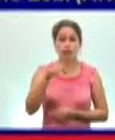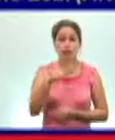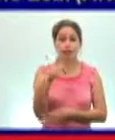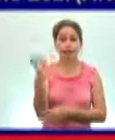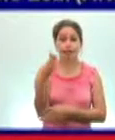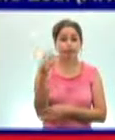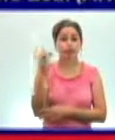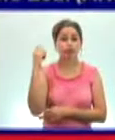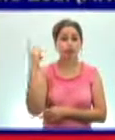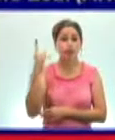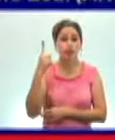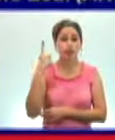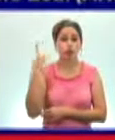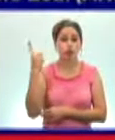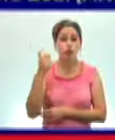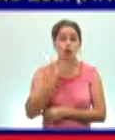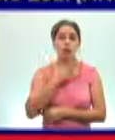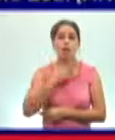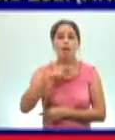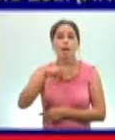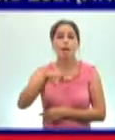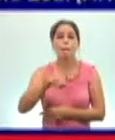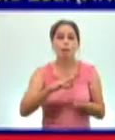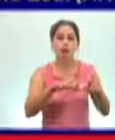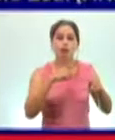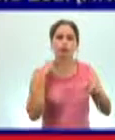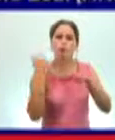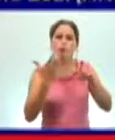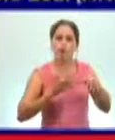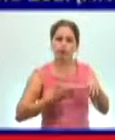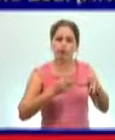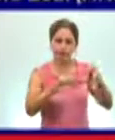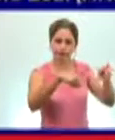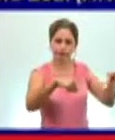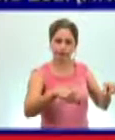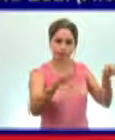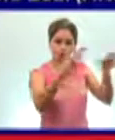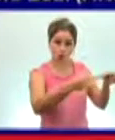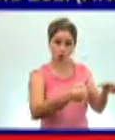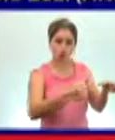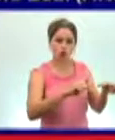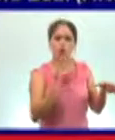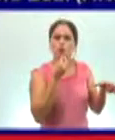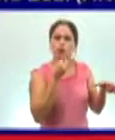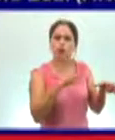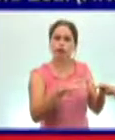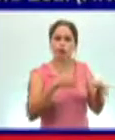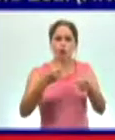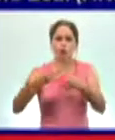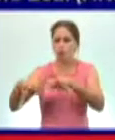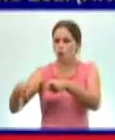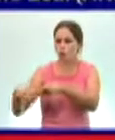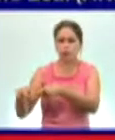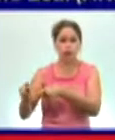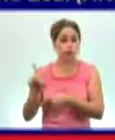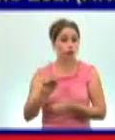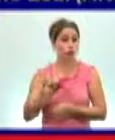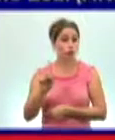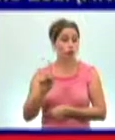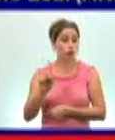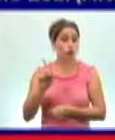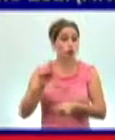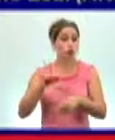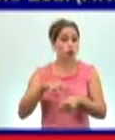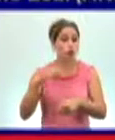el féretro de un patriota, no puede ser utilizada para cualquier cosa. Es decir, todo tiempo exige la manera específica en que